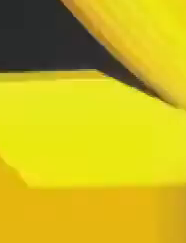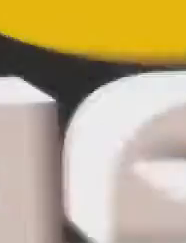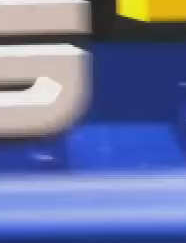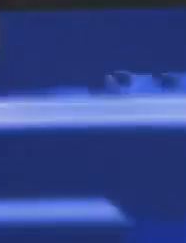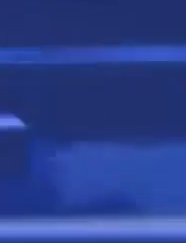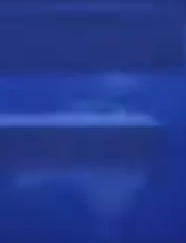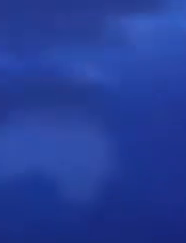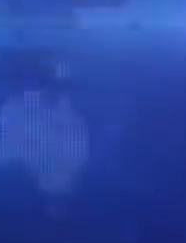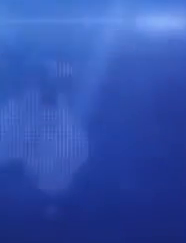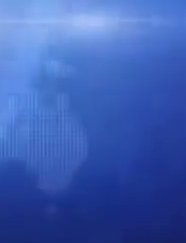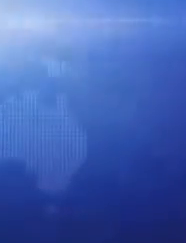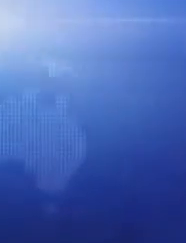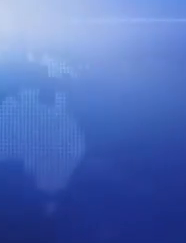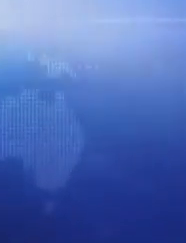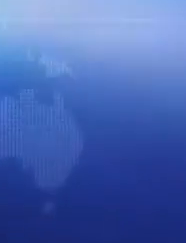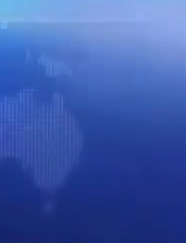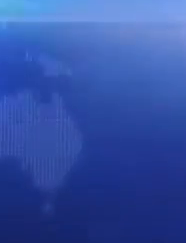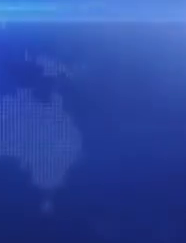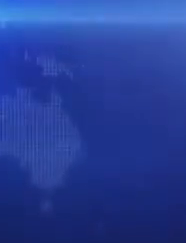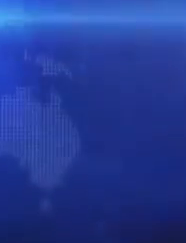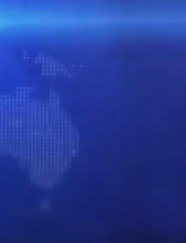ver.